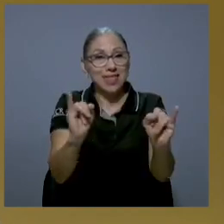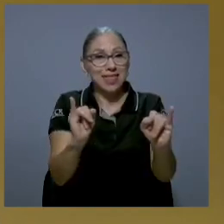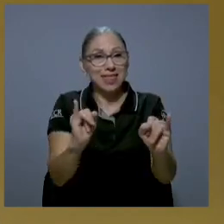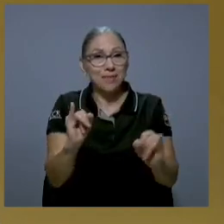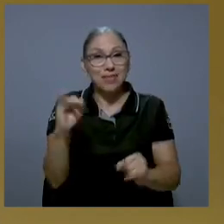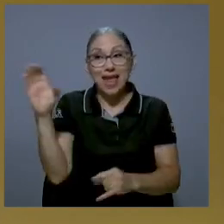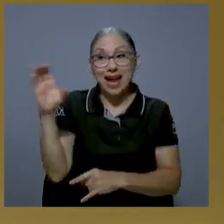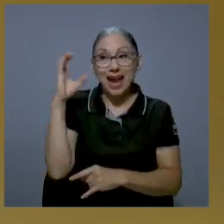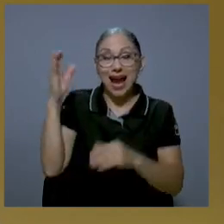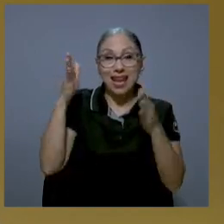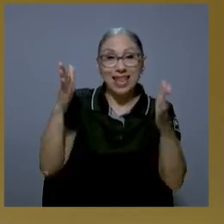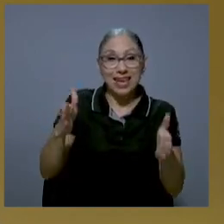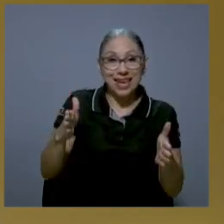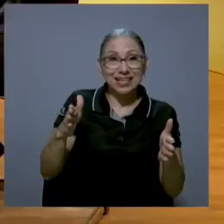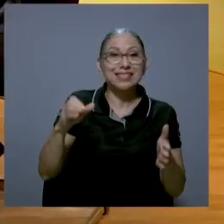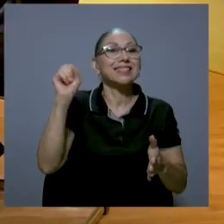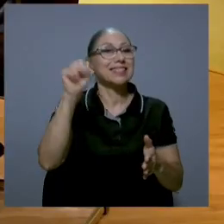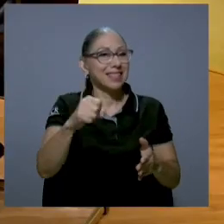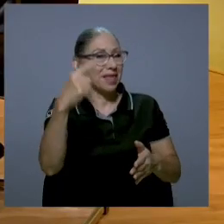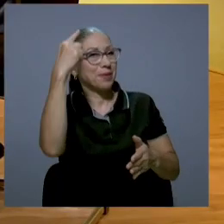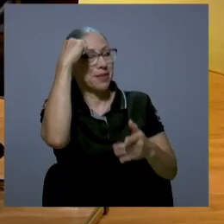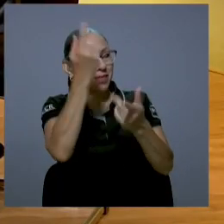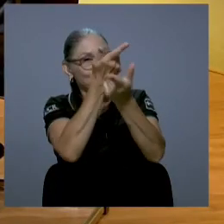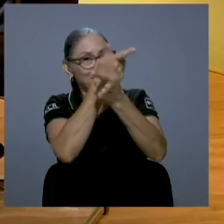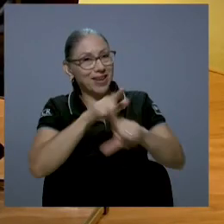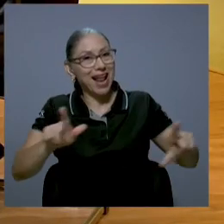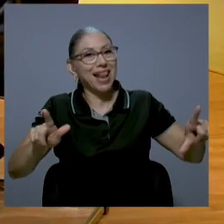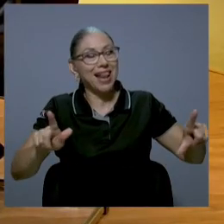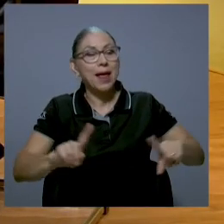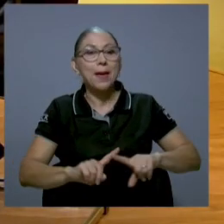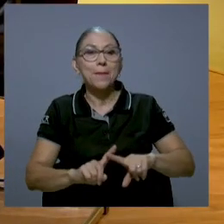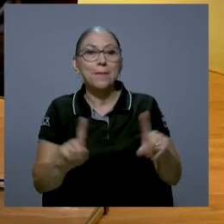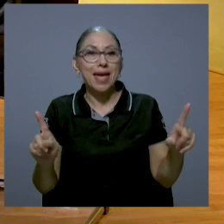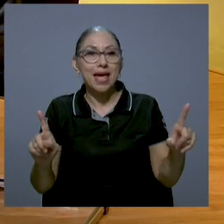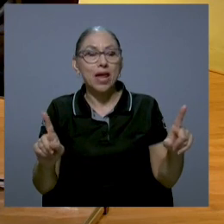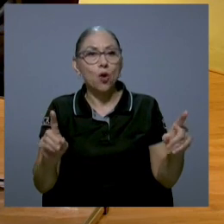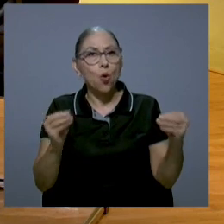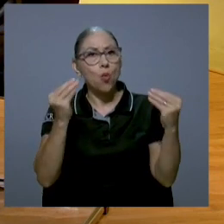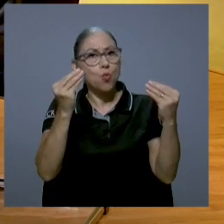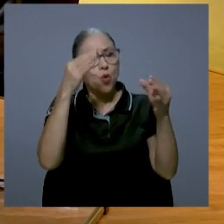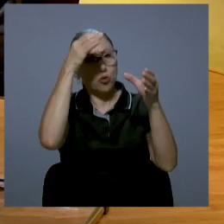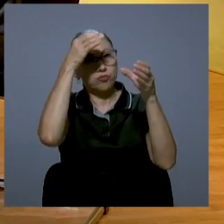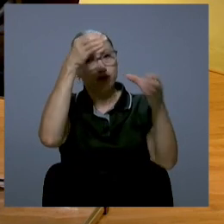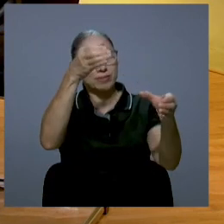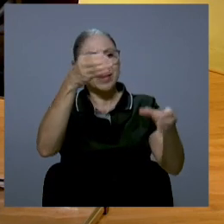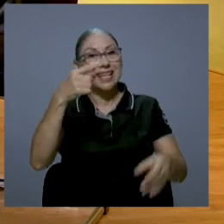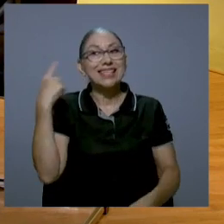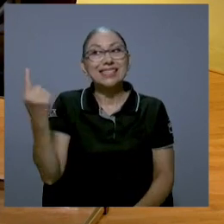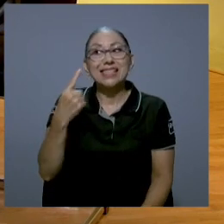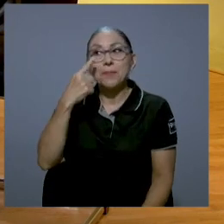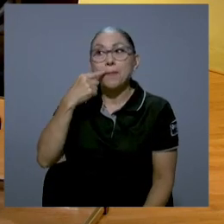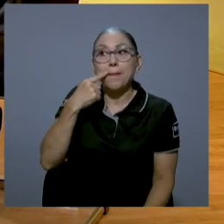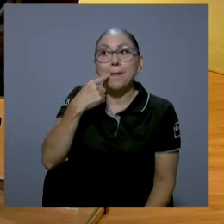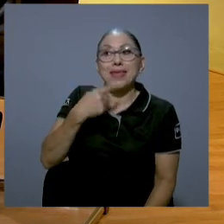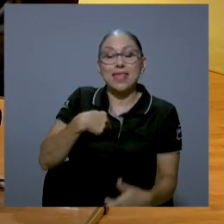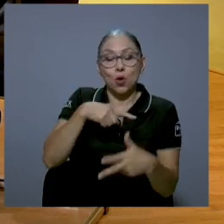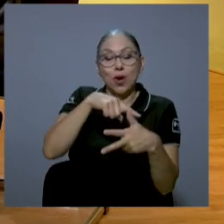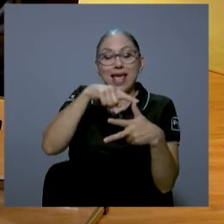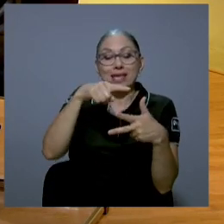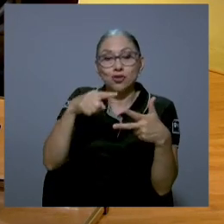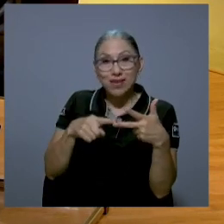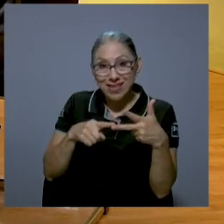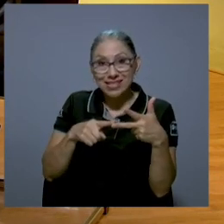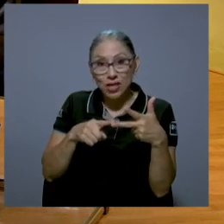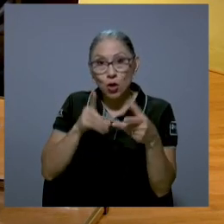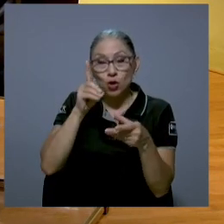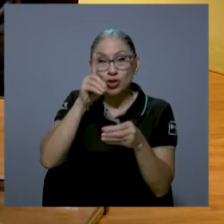de pensamiento totalmente liberal, pero muy lúcido, y siempre él me insistía que esos habían sido los tres constituyentes